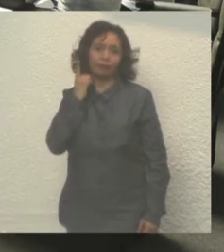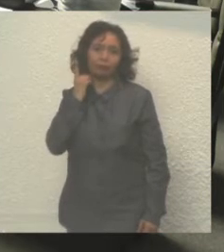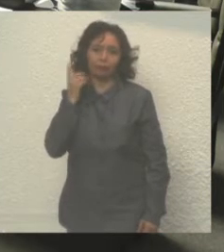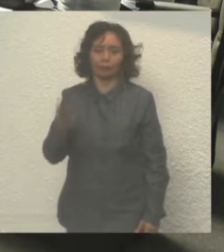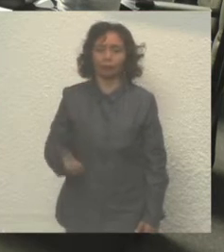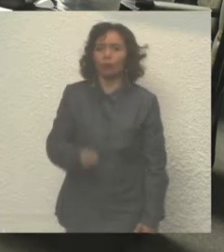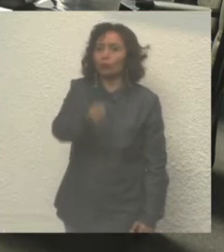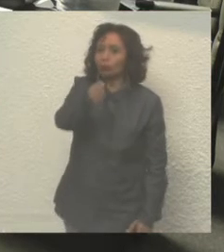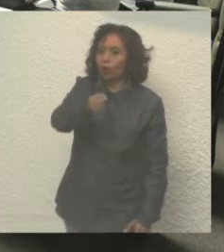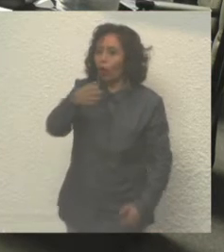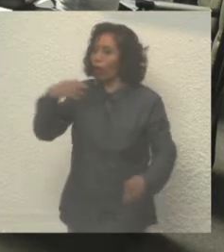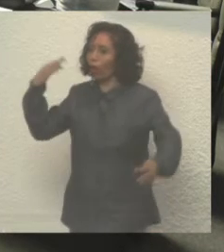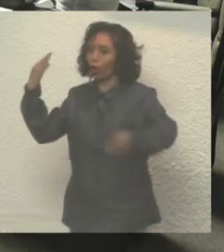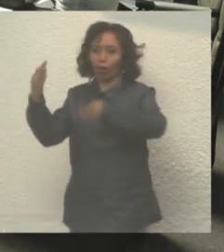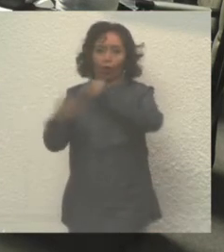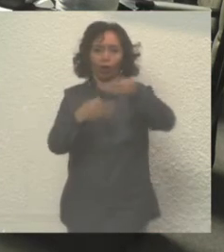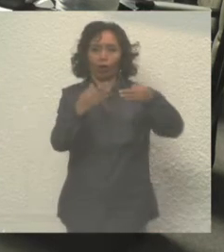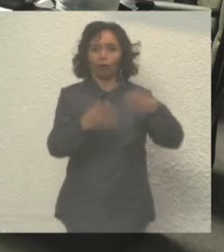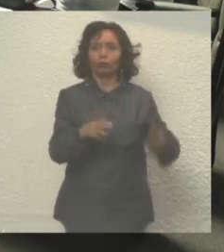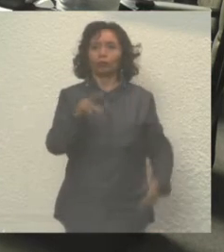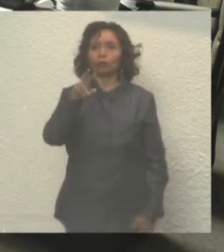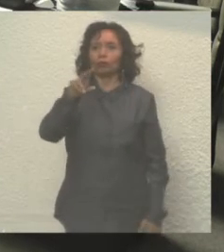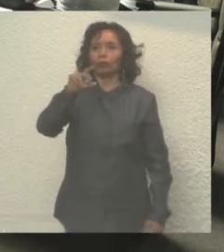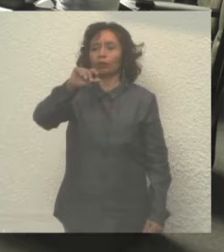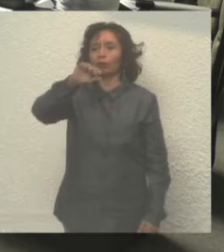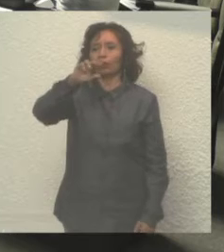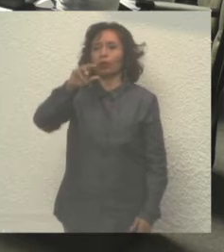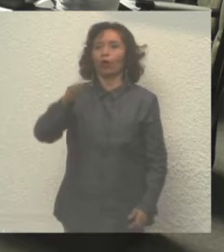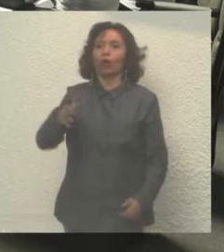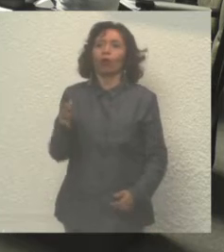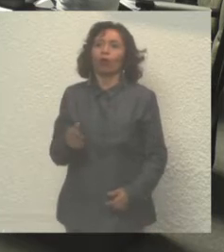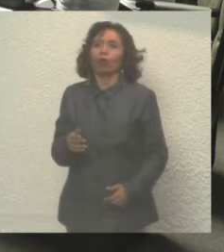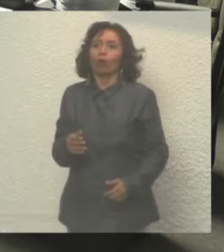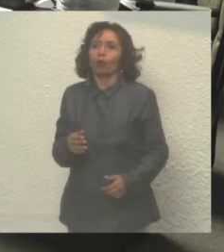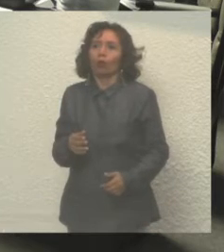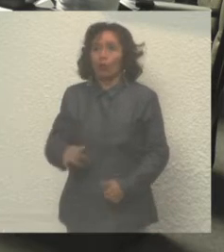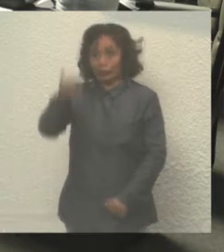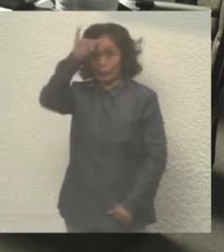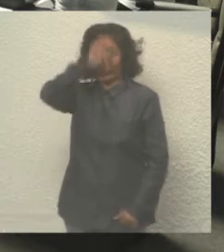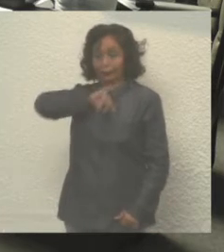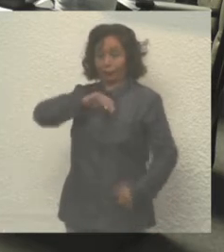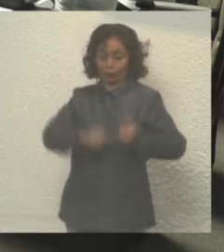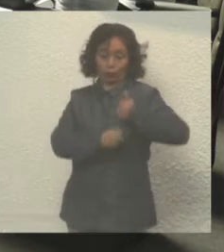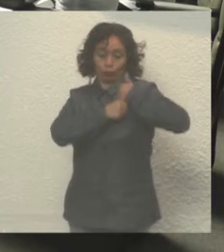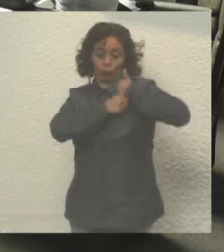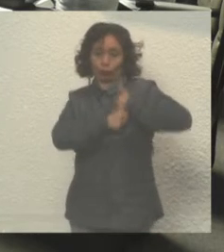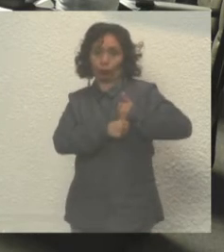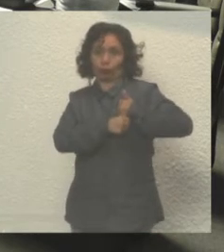Saludo al general de brigada Don José Luis Vázquez Araiza, comandante de la 34 Zona Militar.